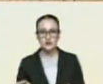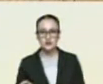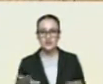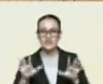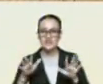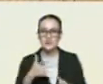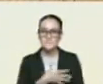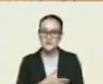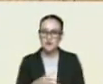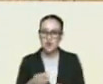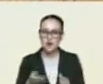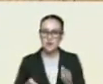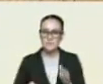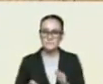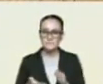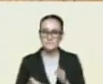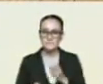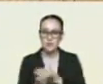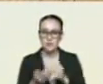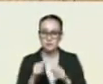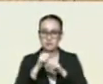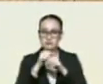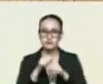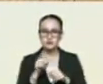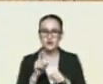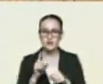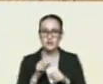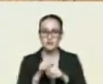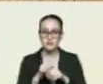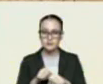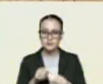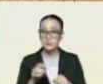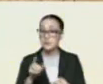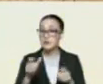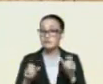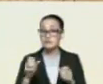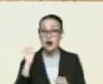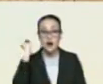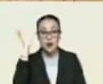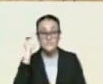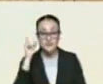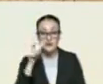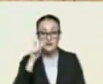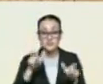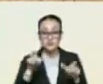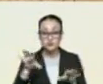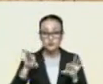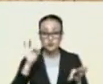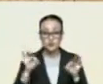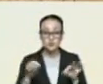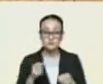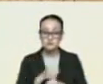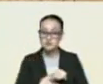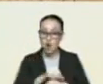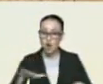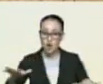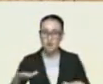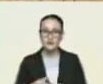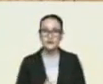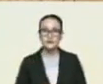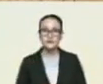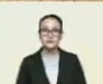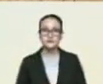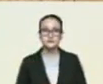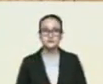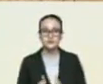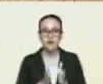de boletas no válidas para la divulgación de la oferta electoral. La difusión de la campaña institucional,